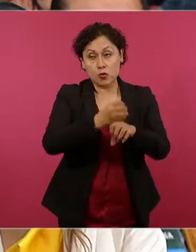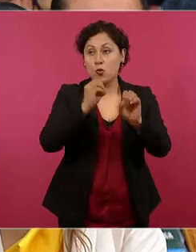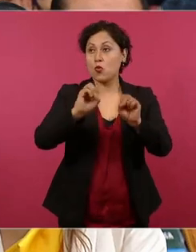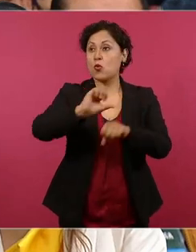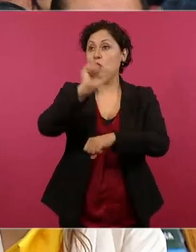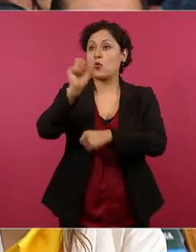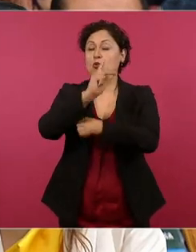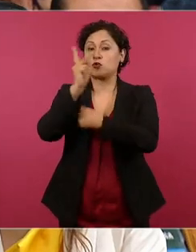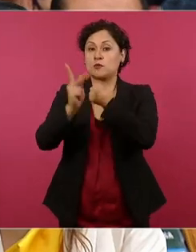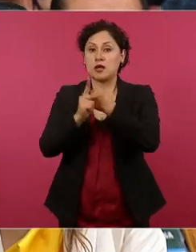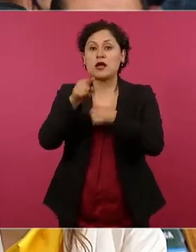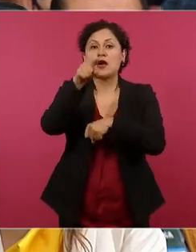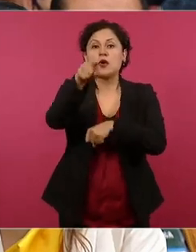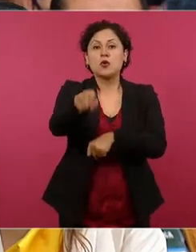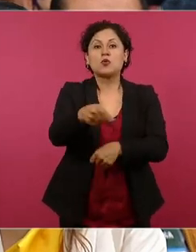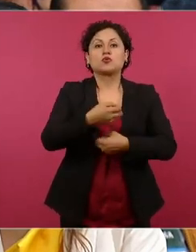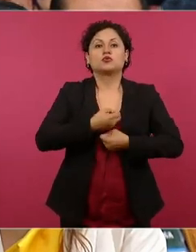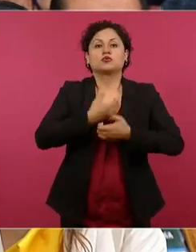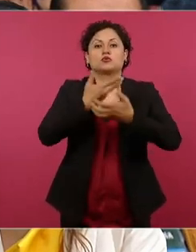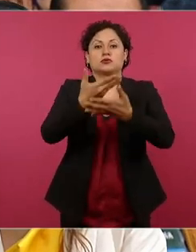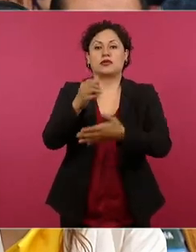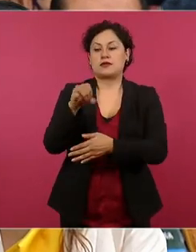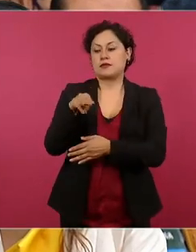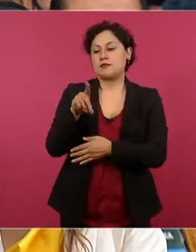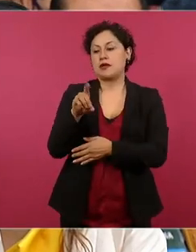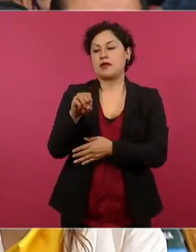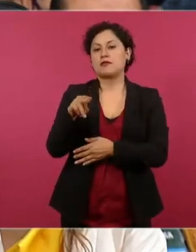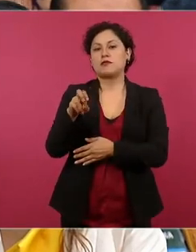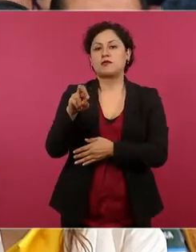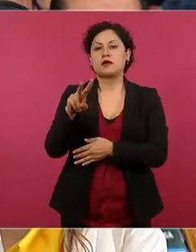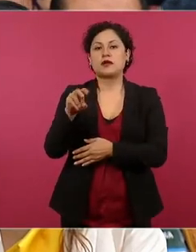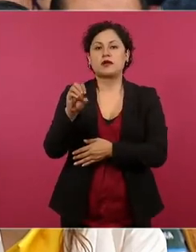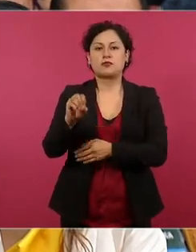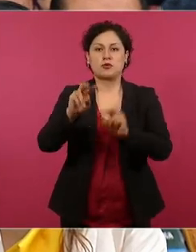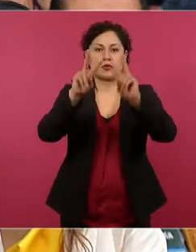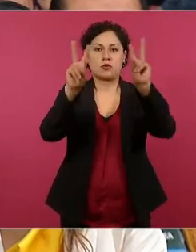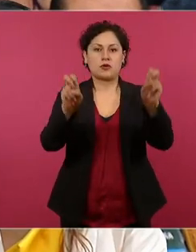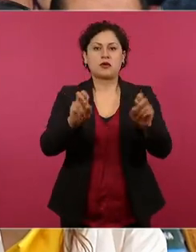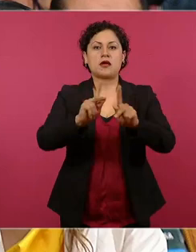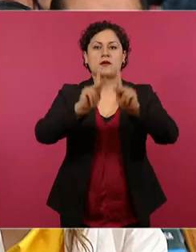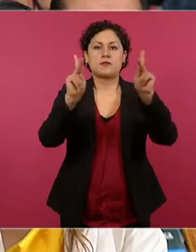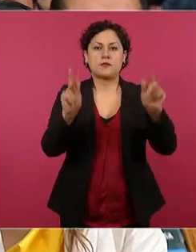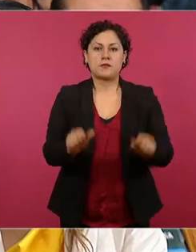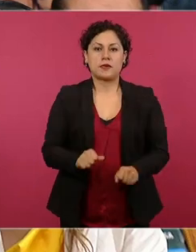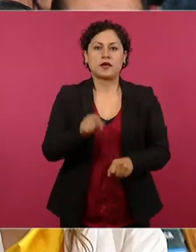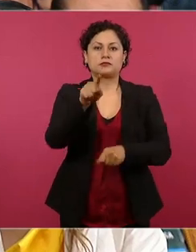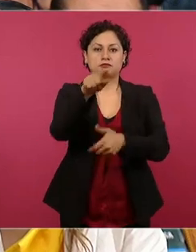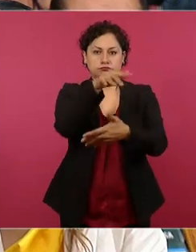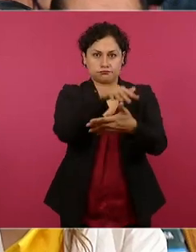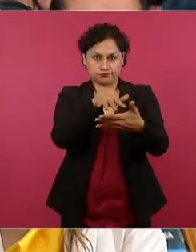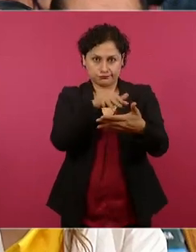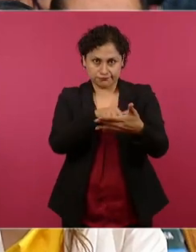dio lectura al poema de Amado Nervo, En Paz, poema con el que cierra su libro Gracias.